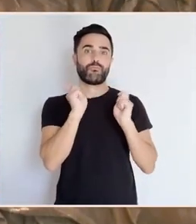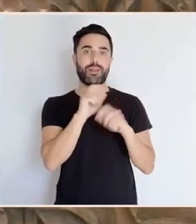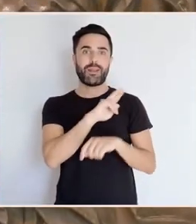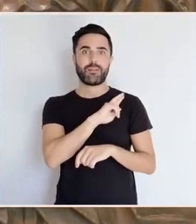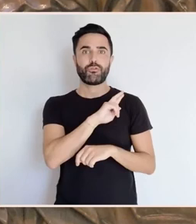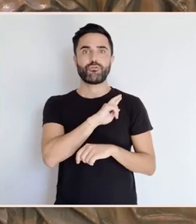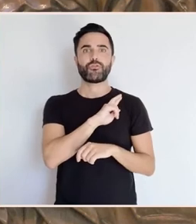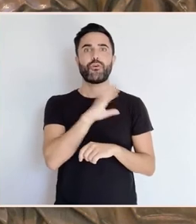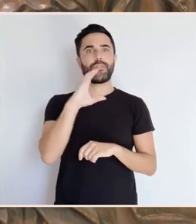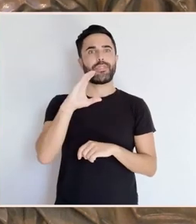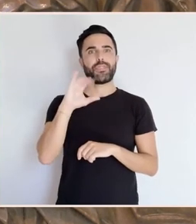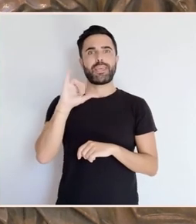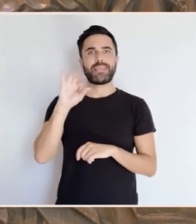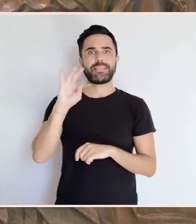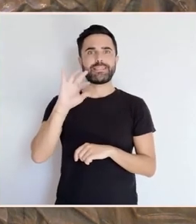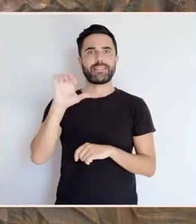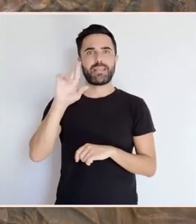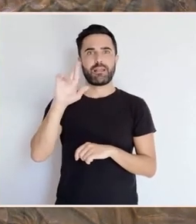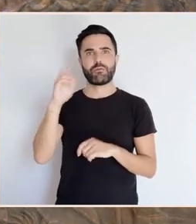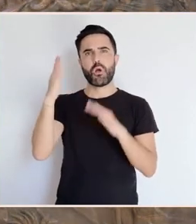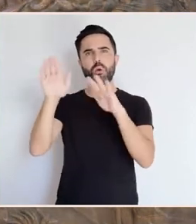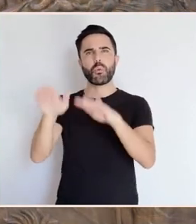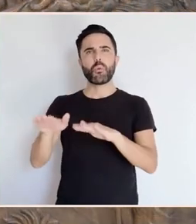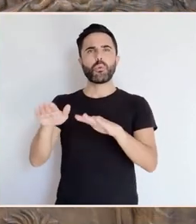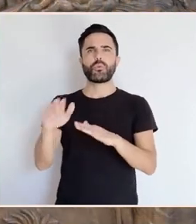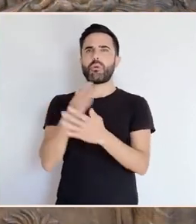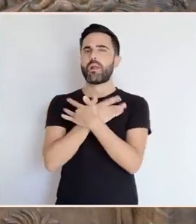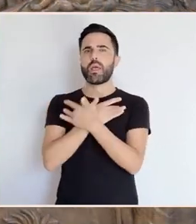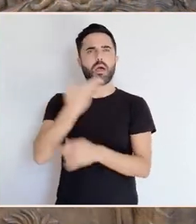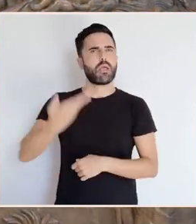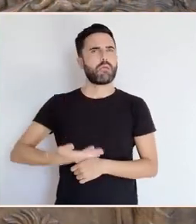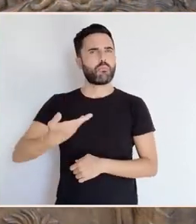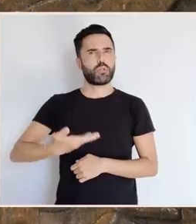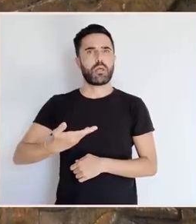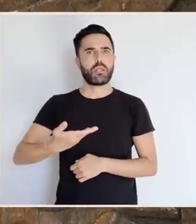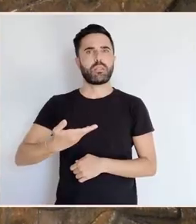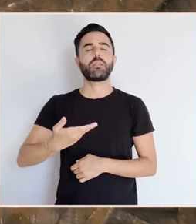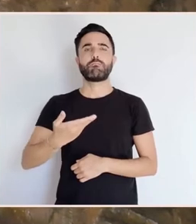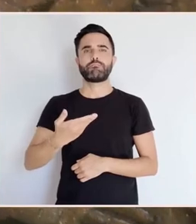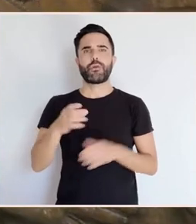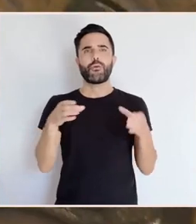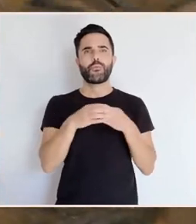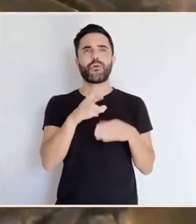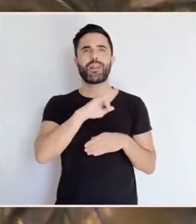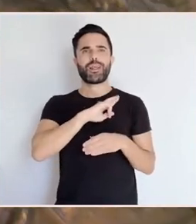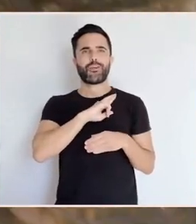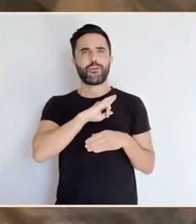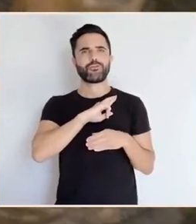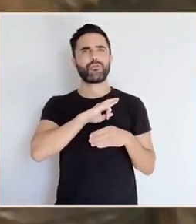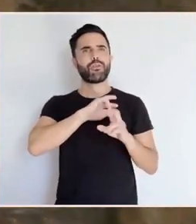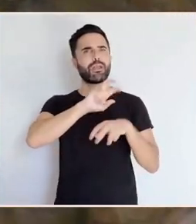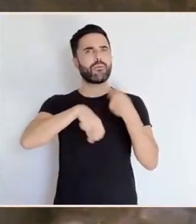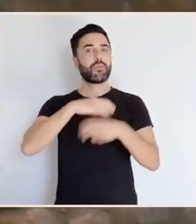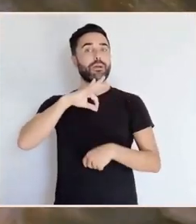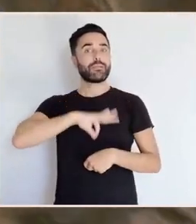mariano foi moi importante. De feito, esta orden de renovación espiritual monástica propagou por